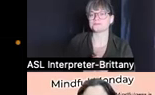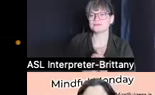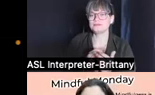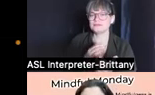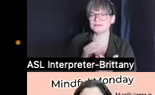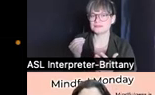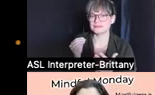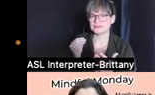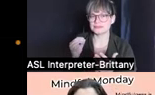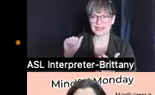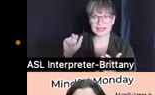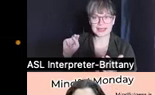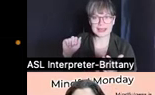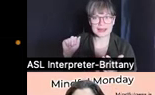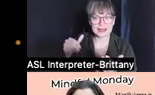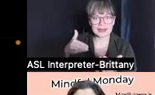o apoyo?